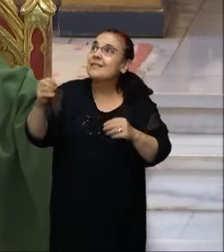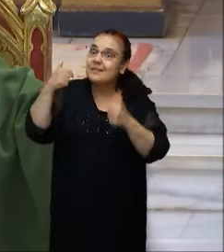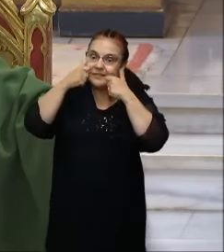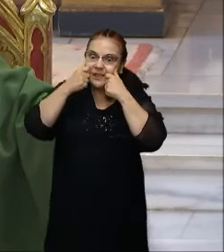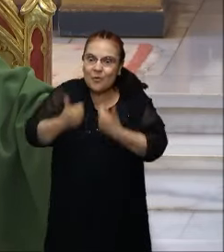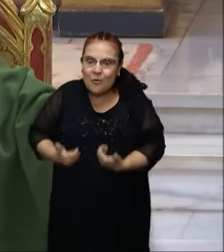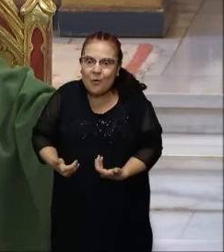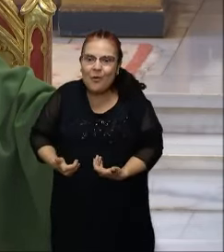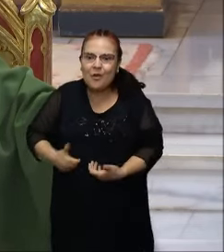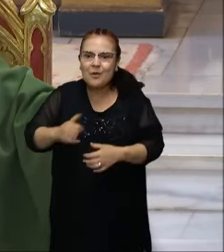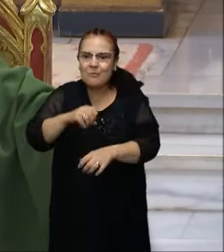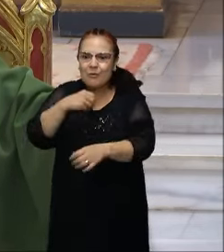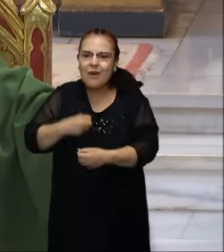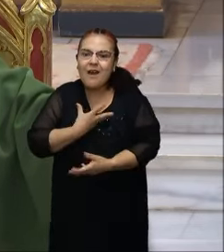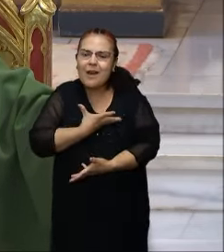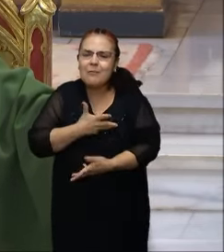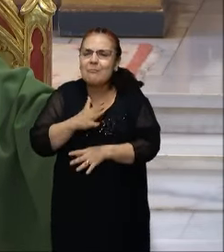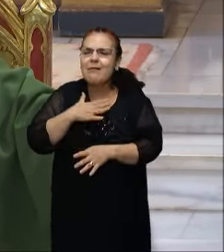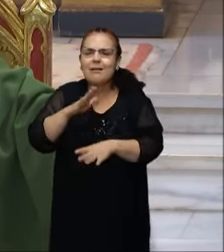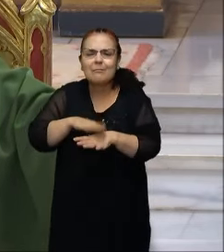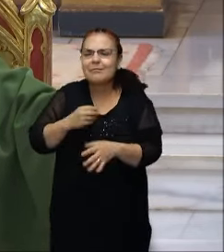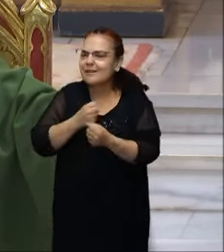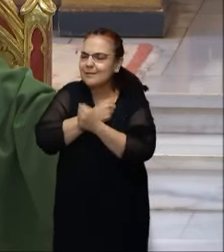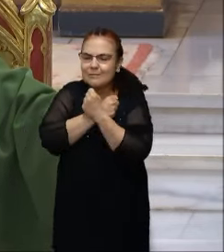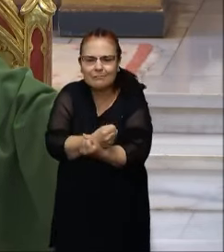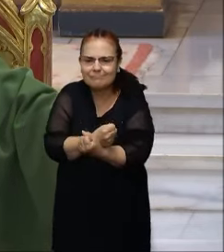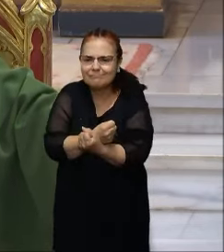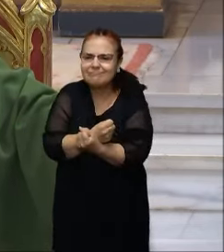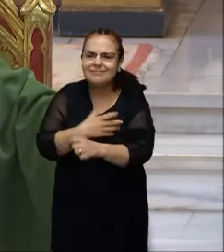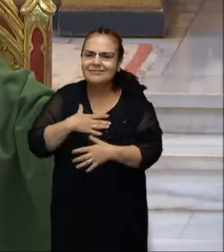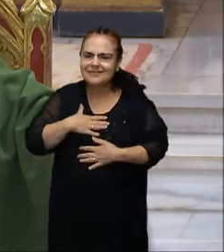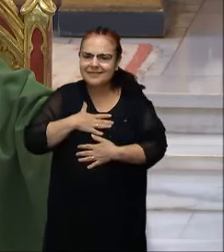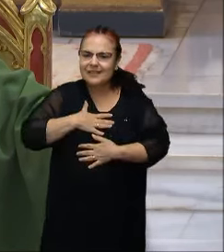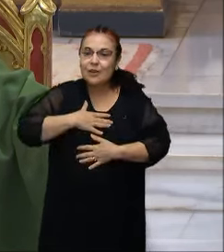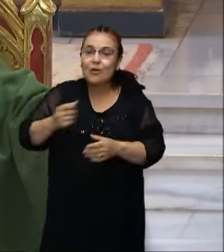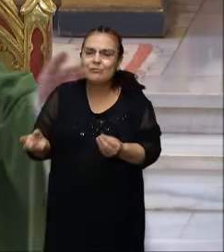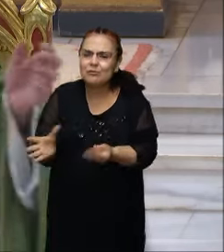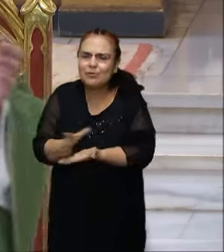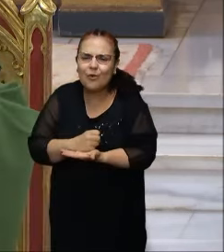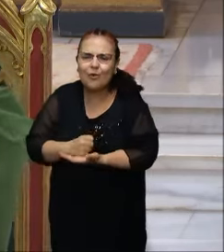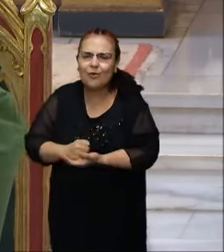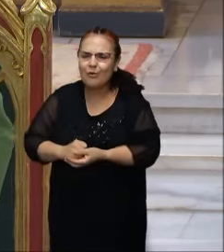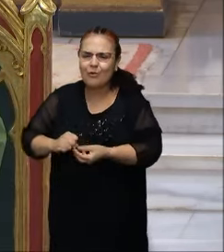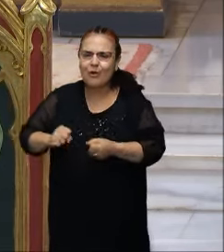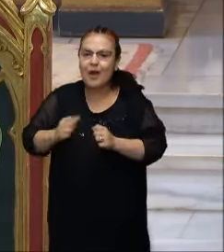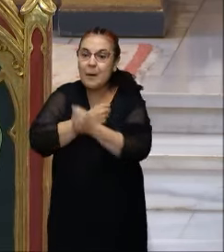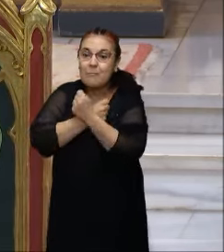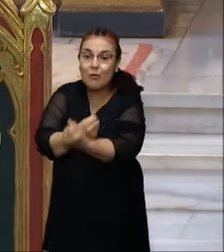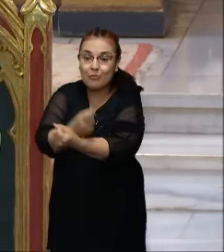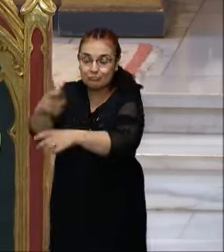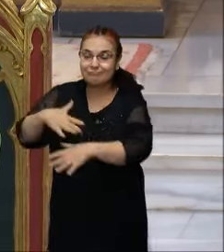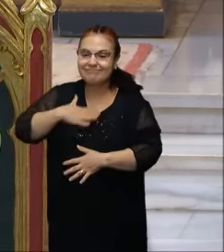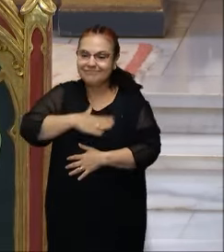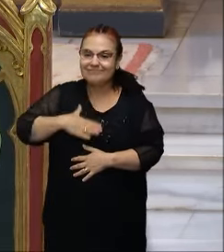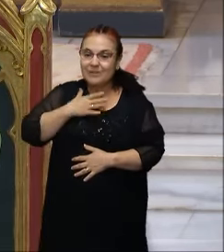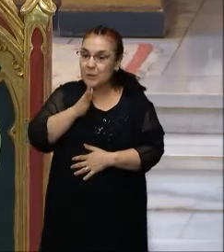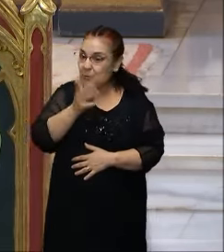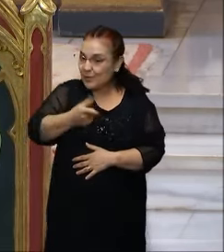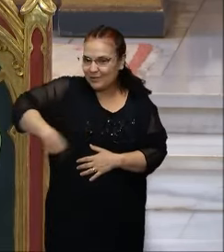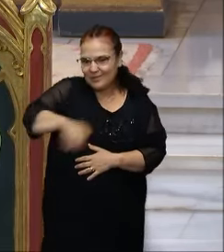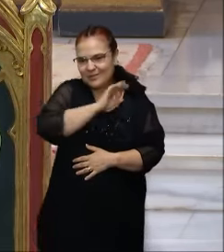cuerpo y del alma, para que te amen con todas sus fuerzas y realicen con todo amor lo que es de tu agrado. Por